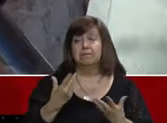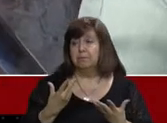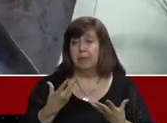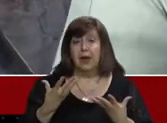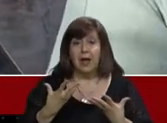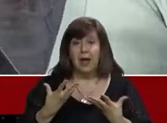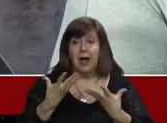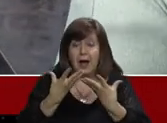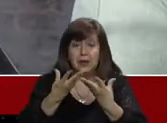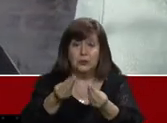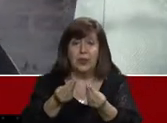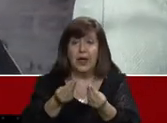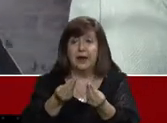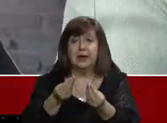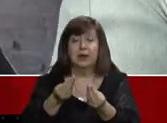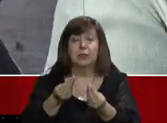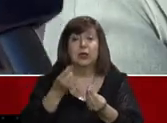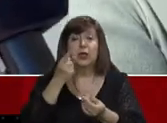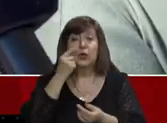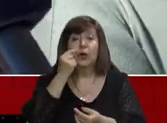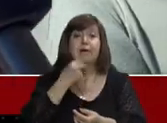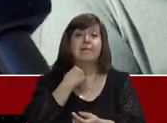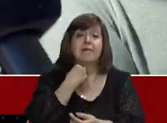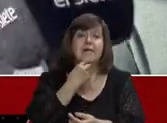para poderla recuperar como papá como hija